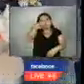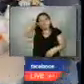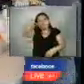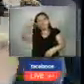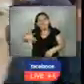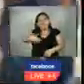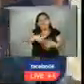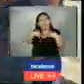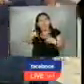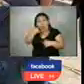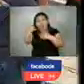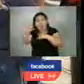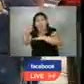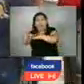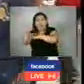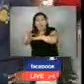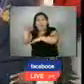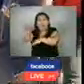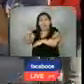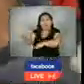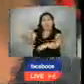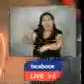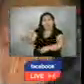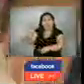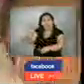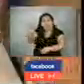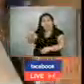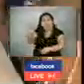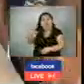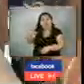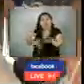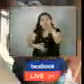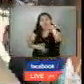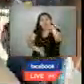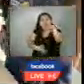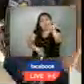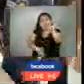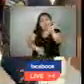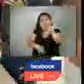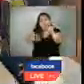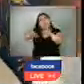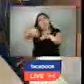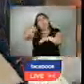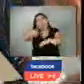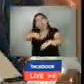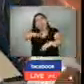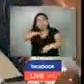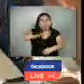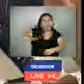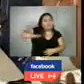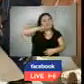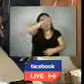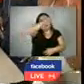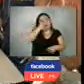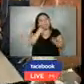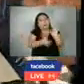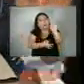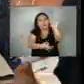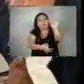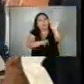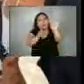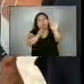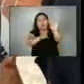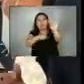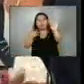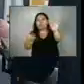center, pueden pedirles que se les entregue una constancia en físico que puedan presentar a la aerolínea o en el aeropuerto donde les